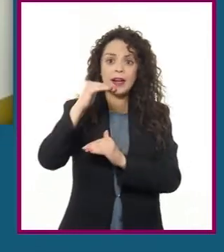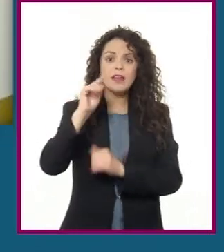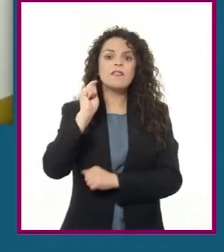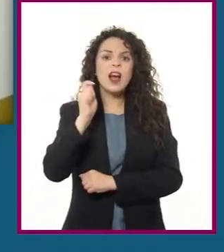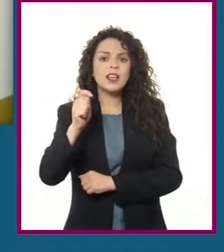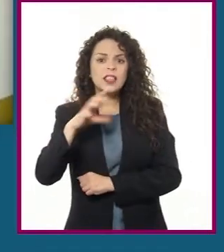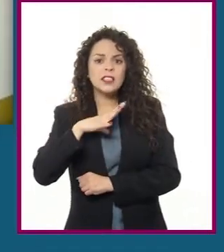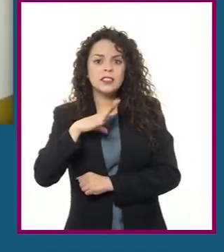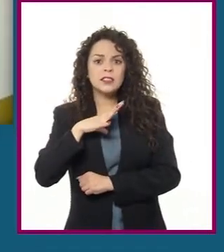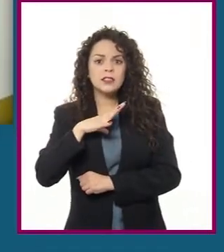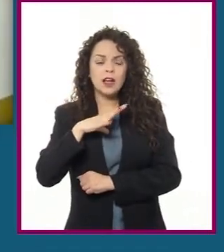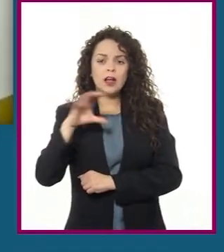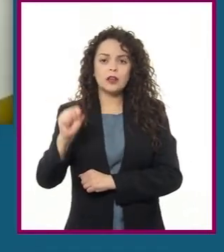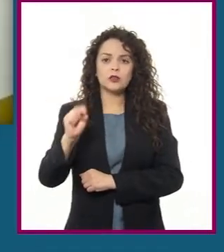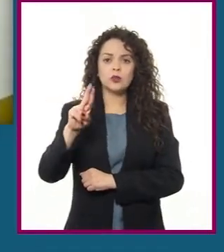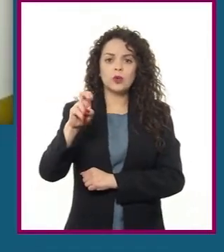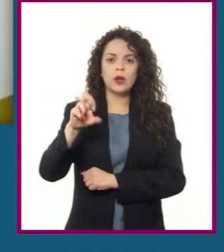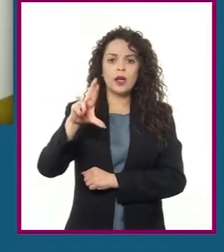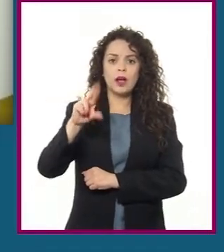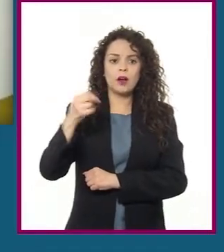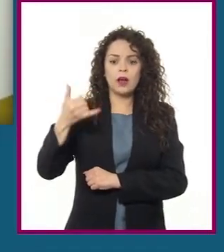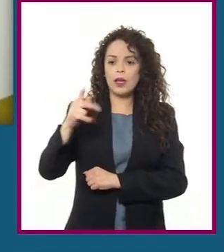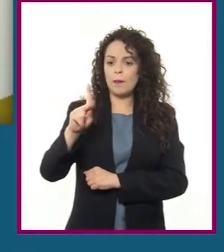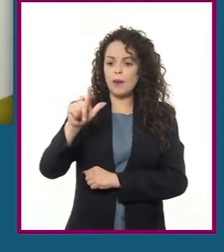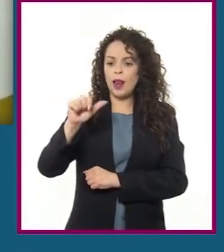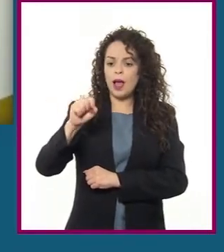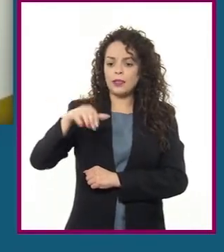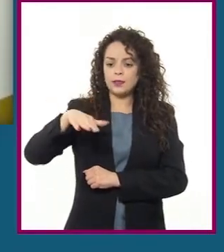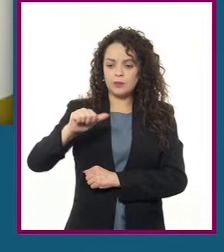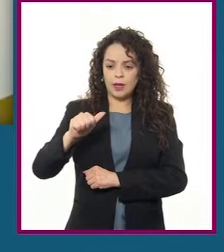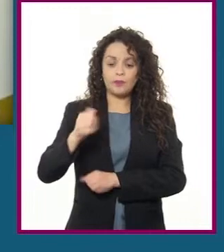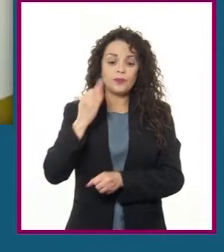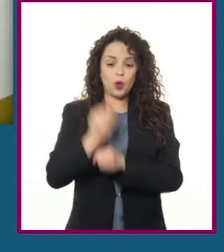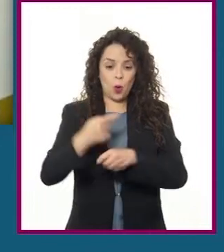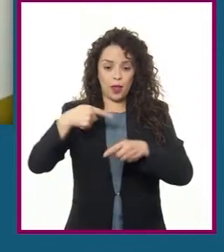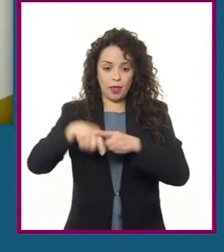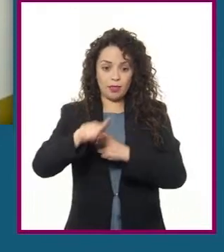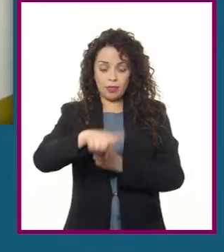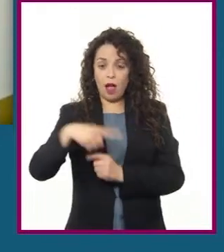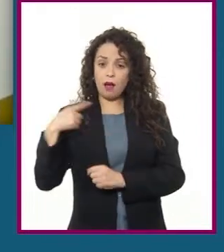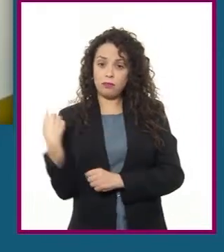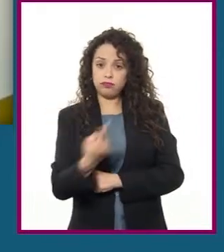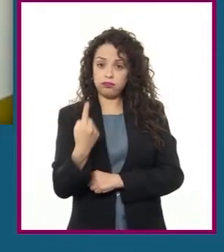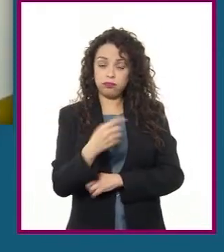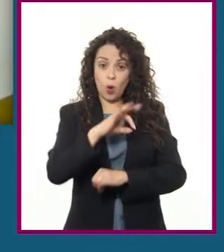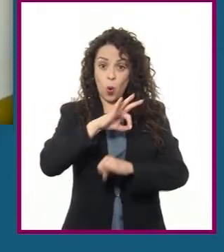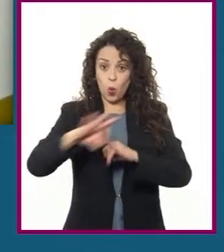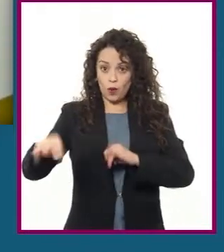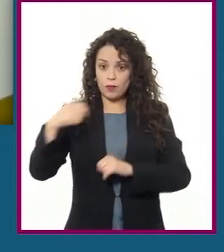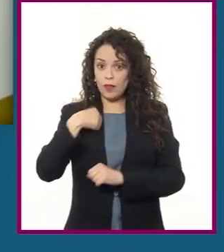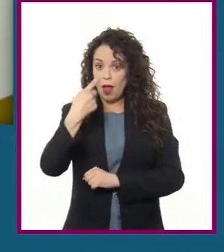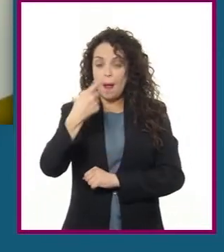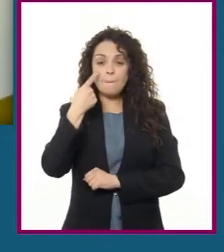que es el suero y plasma. Vamos a echar a andar nuestra centrífuga y al final les voy a mostrar cómo